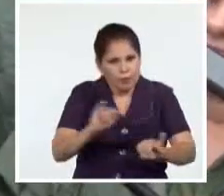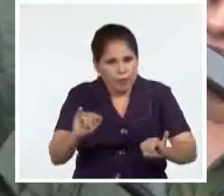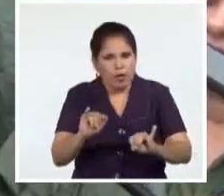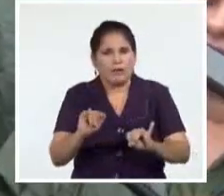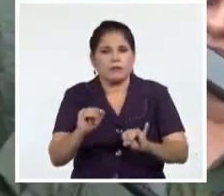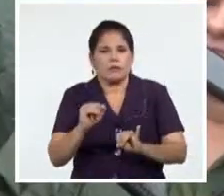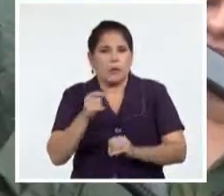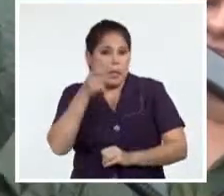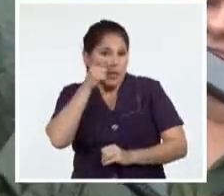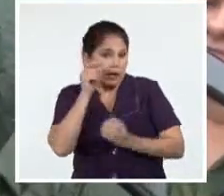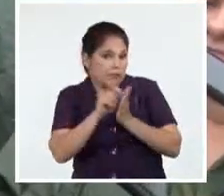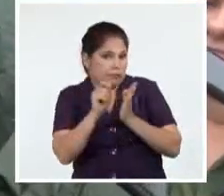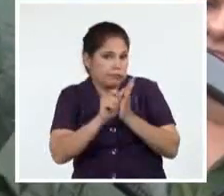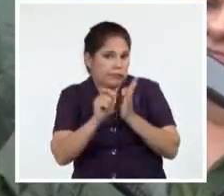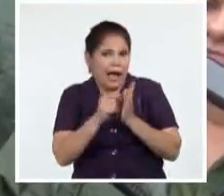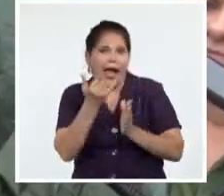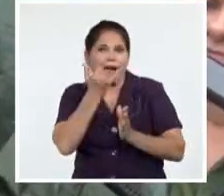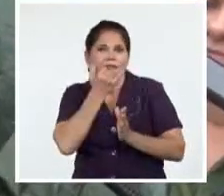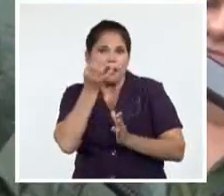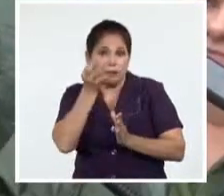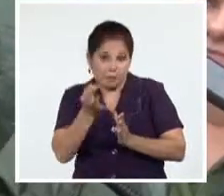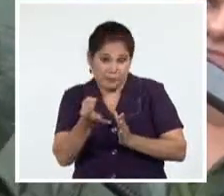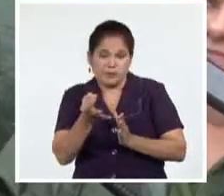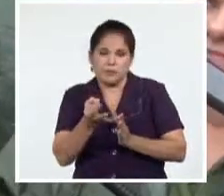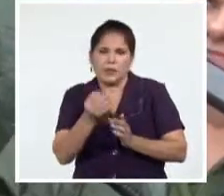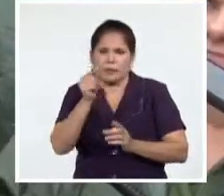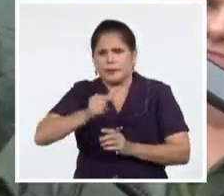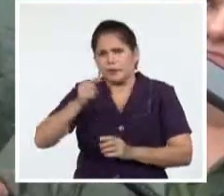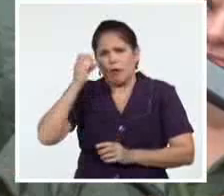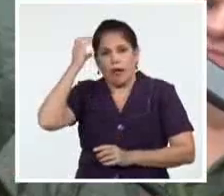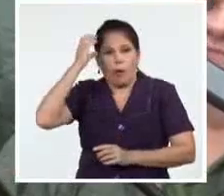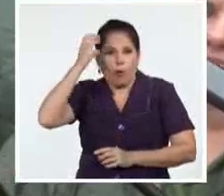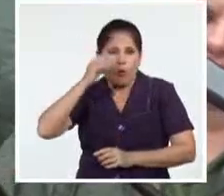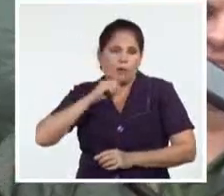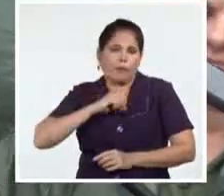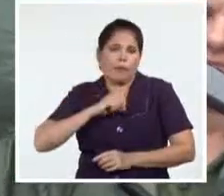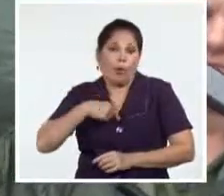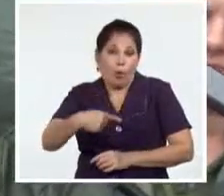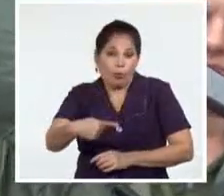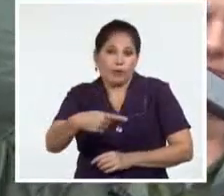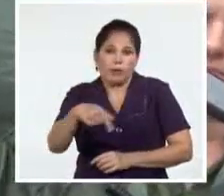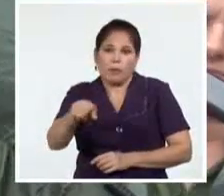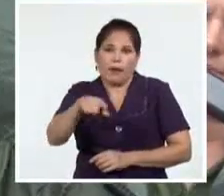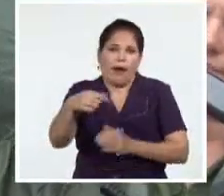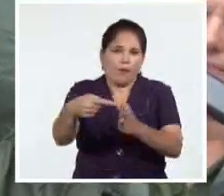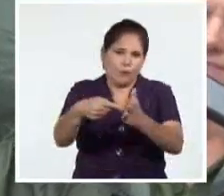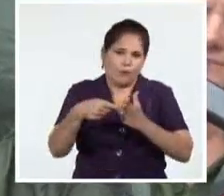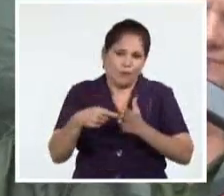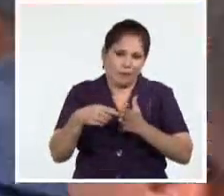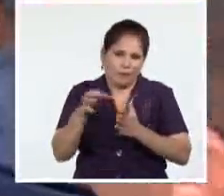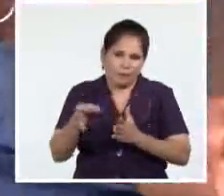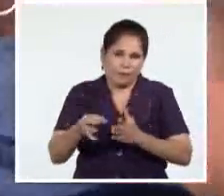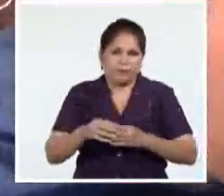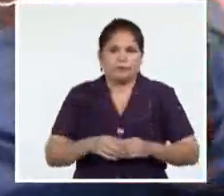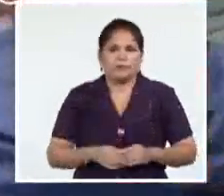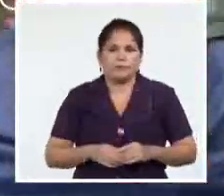las percepciones también de la gente Los criterios de la gente para que nos sirven también para retroalimentar de acuerdo